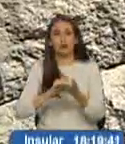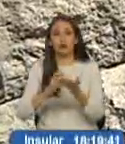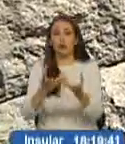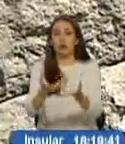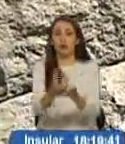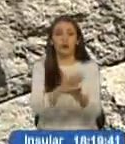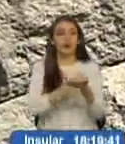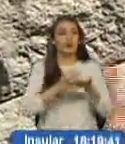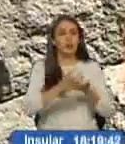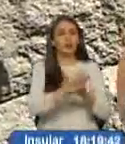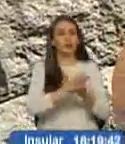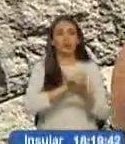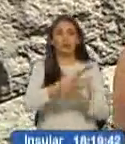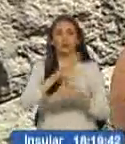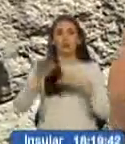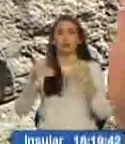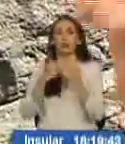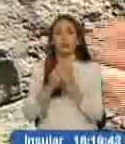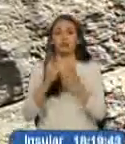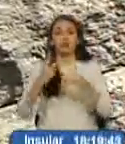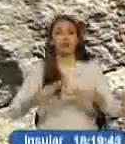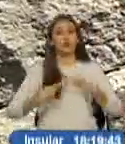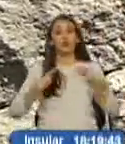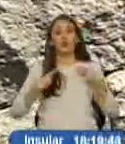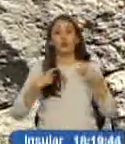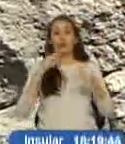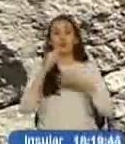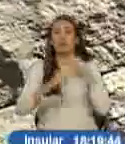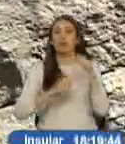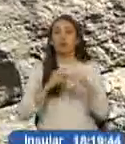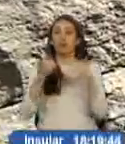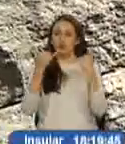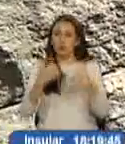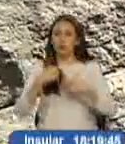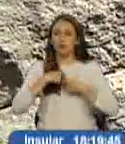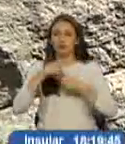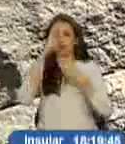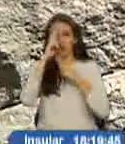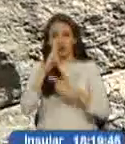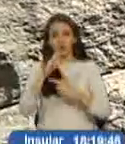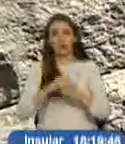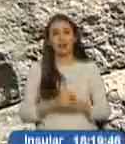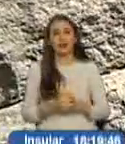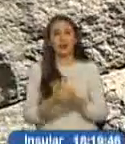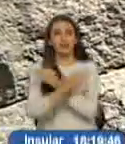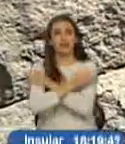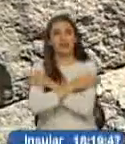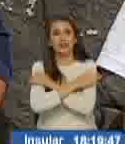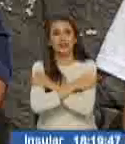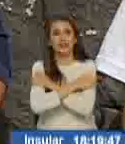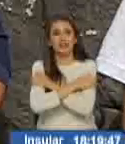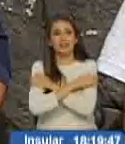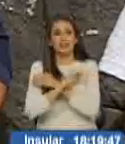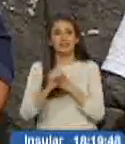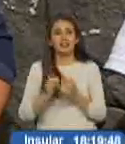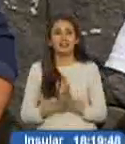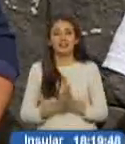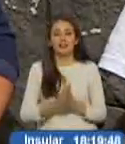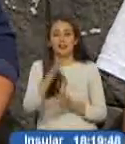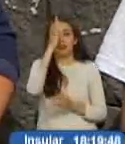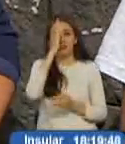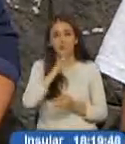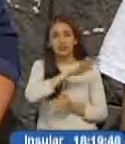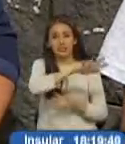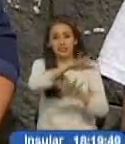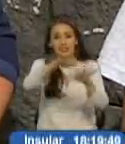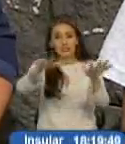devolvió todo cuanto somos ahora. Entonces, un abrazo fuerte, presidente. Que Dios le bendiga, que